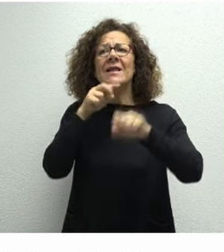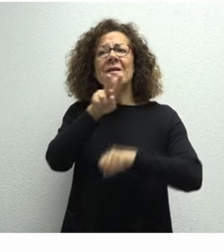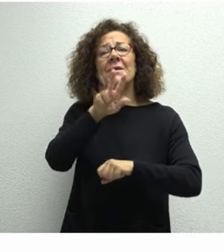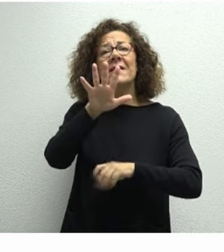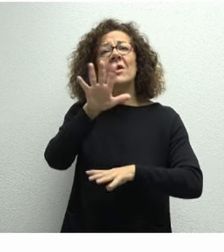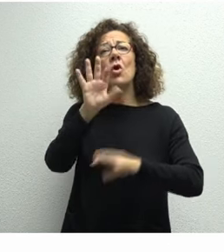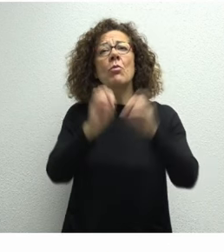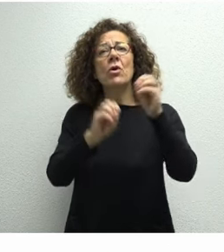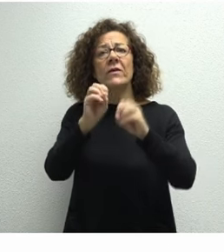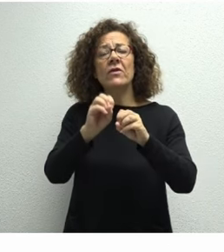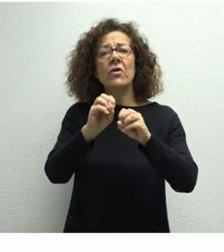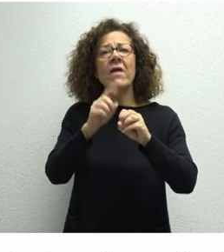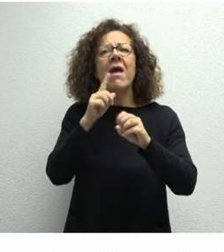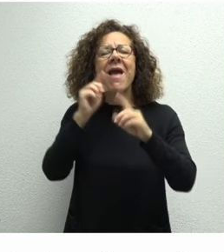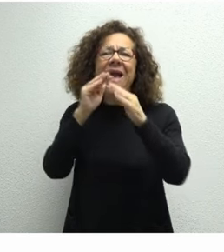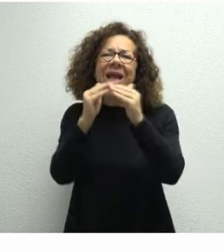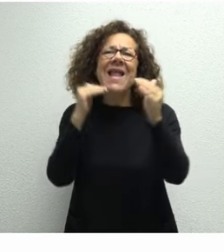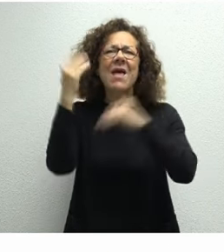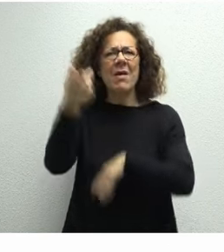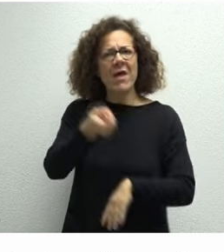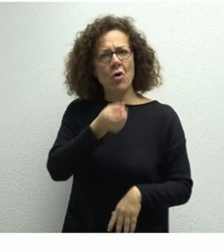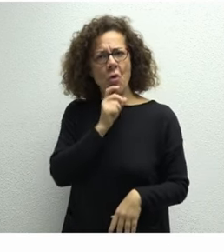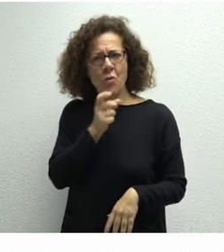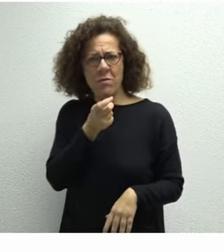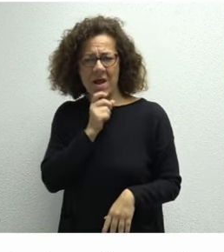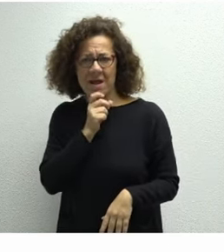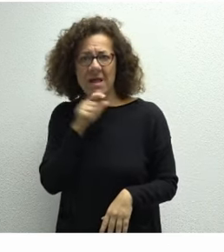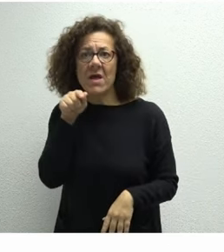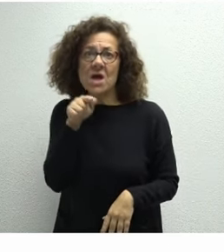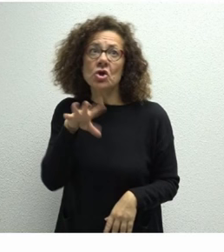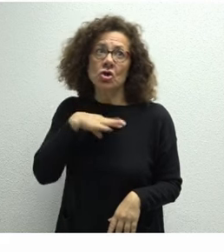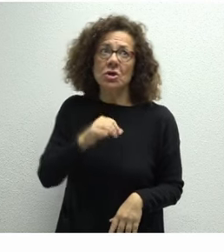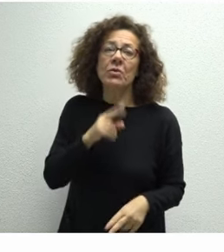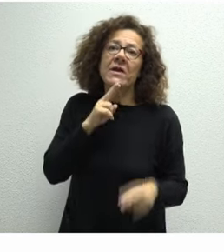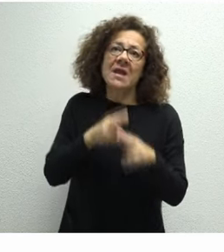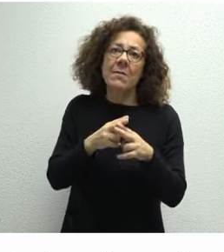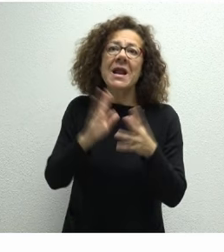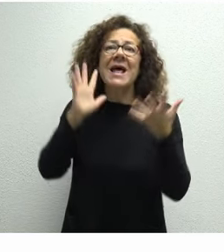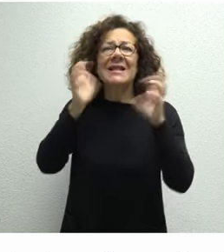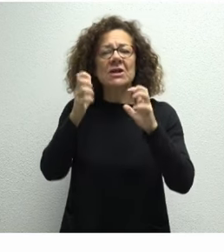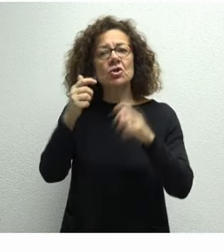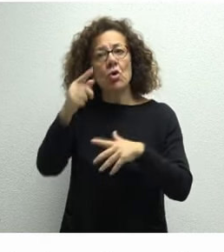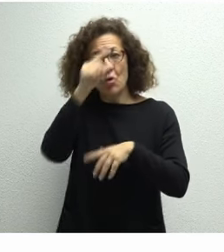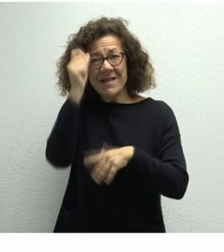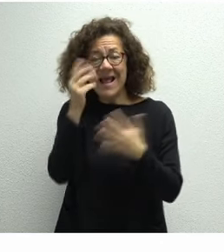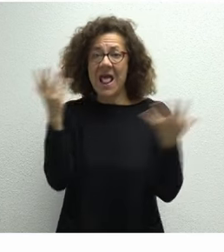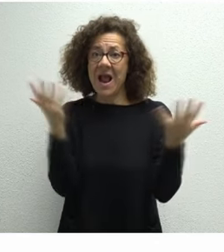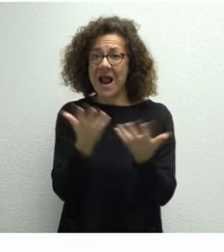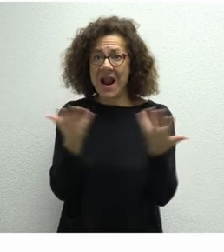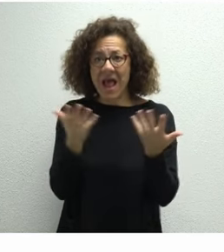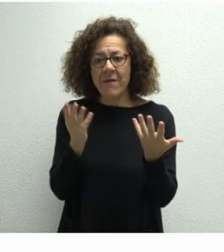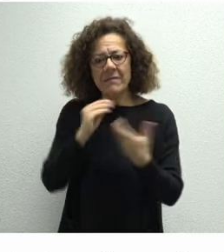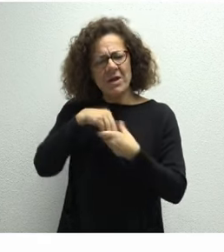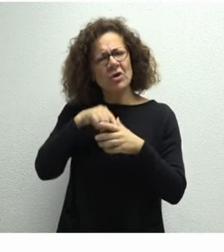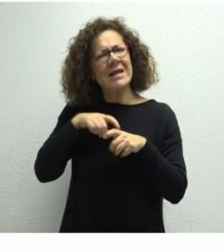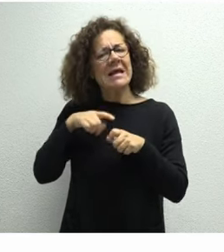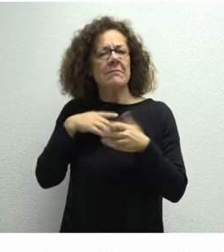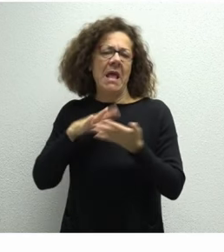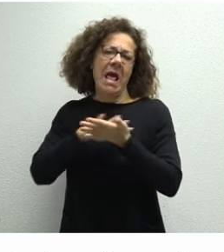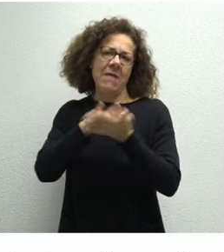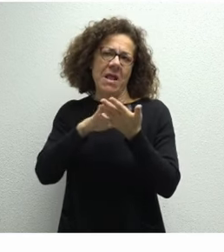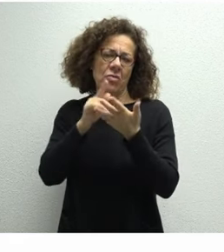% de elevada complejidad eso sería lo que podríamos Llamar trastorno mental grave en en psiquiatría la elevada